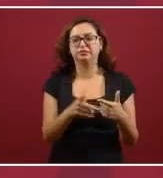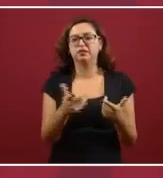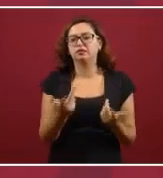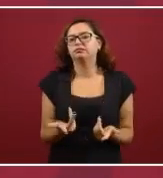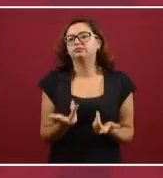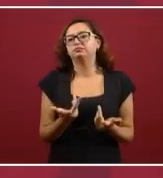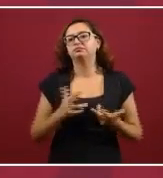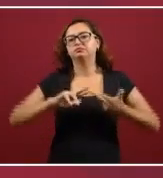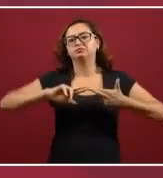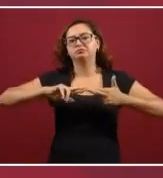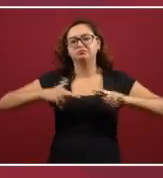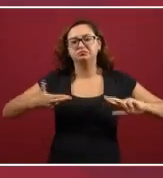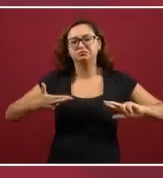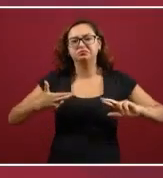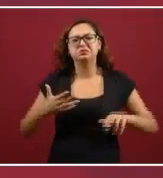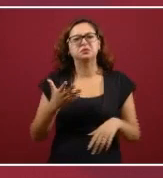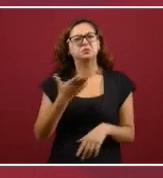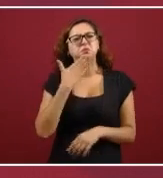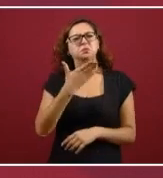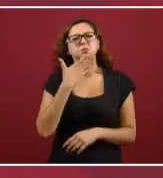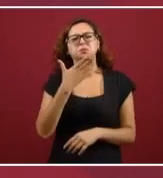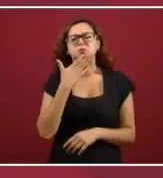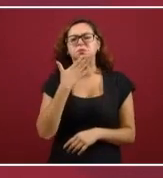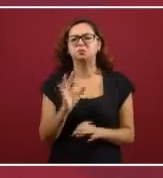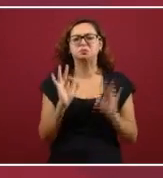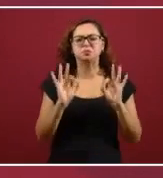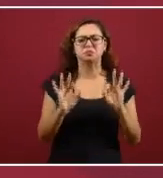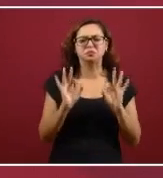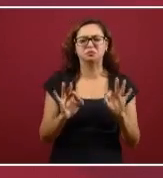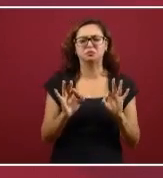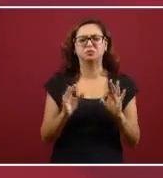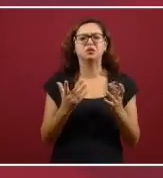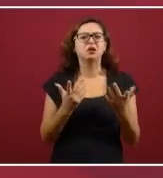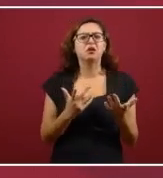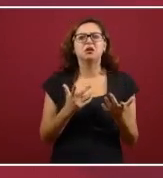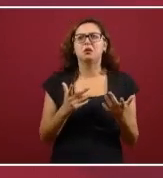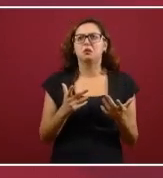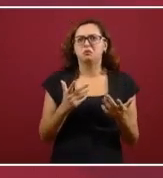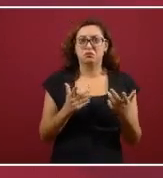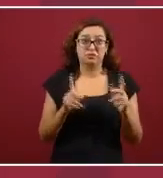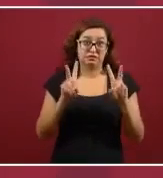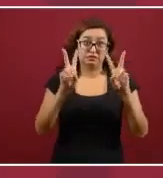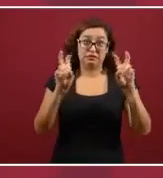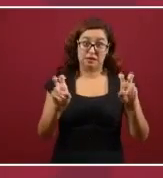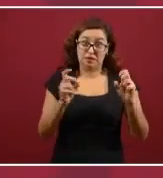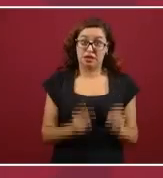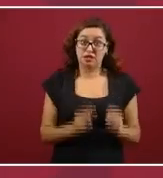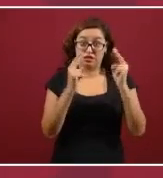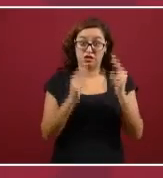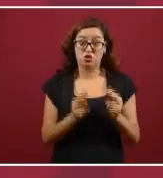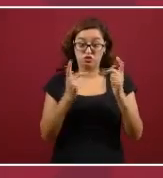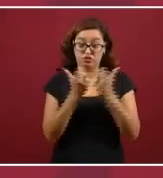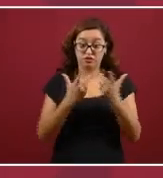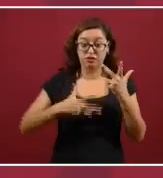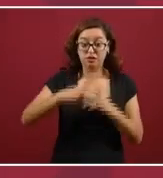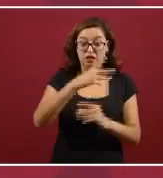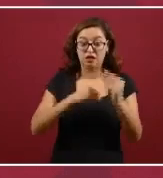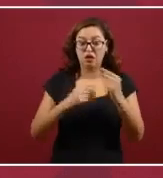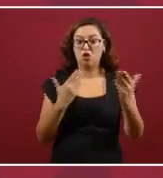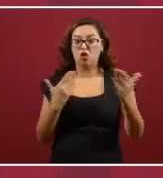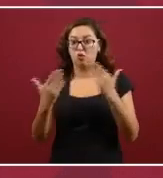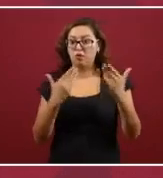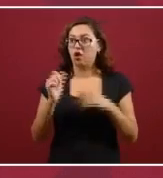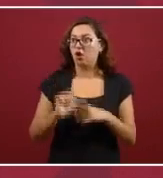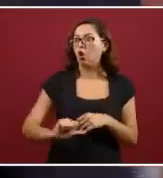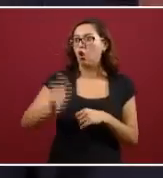califican a la relación como una relación muy buena en términos comerciales, si ustedes lo comparan con los diferendos o procedimientos antidumping en